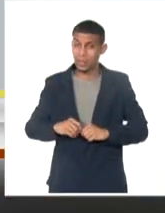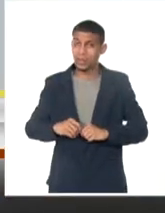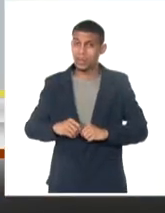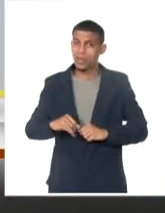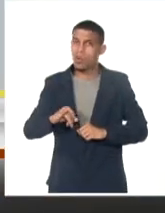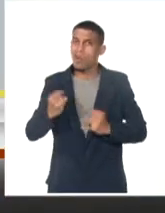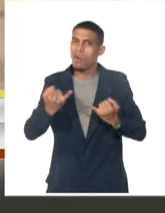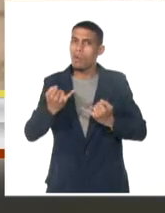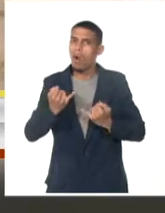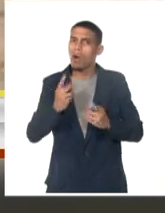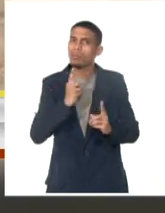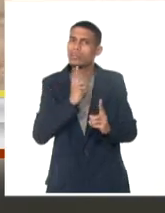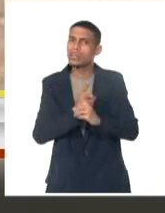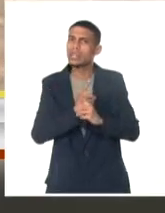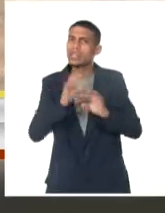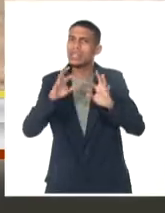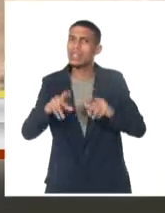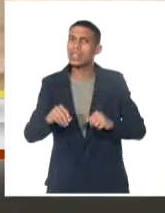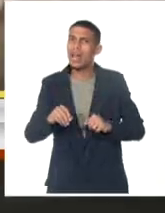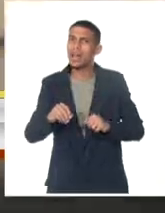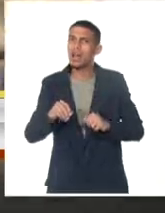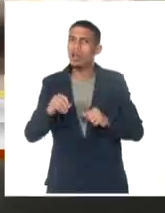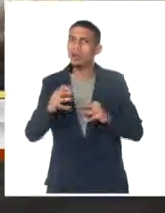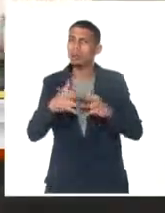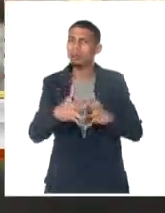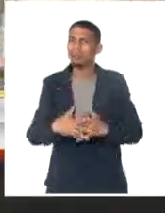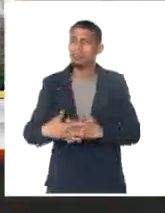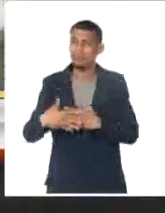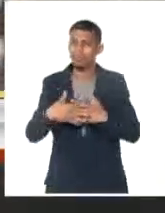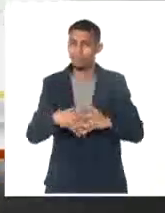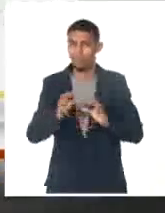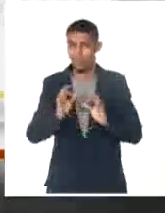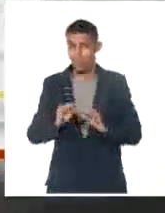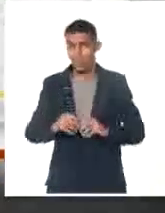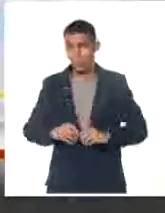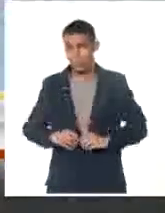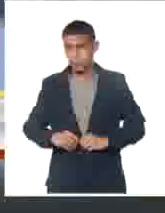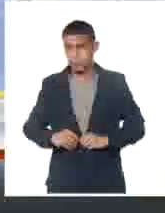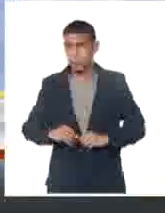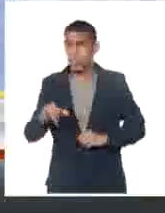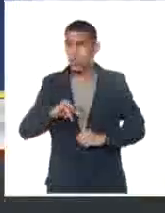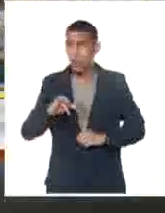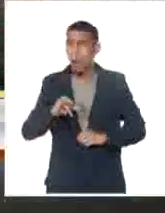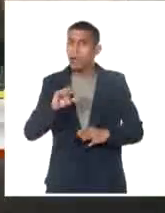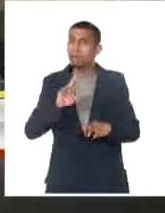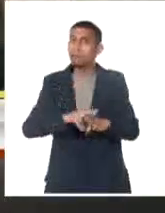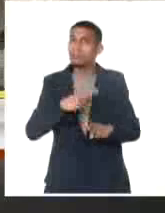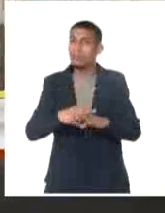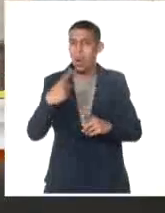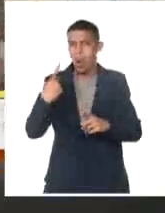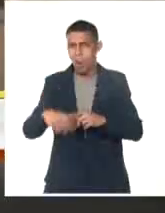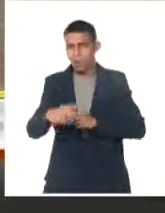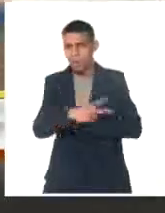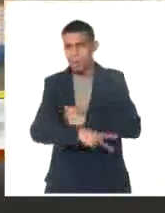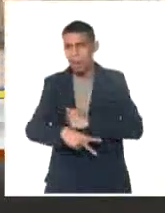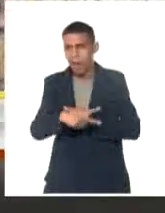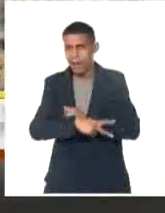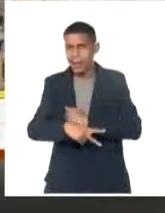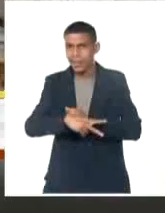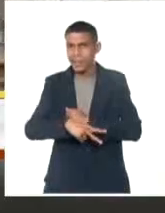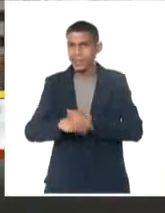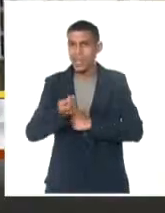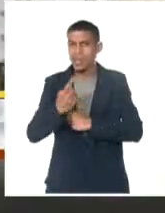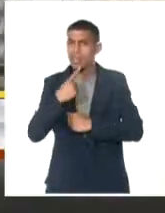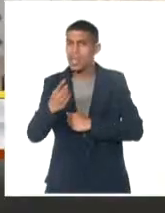un contacto con el secretario norteamericano de Estado Anthony Blinken, así como con representantes de otros países que llamaron al alto el